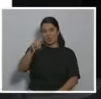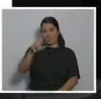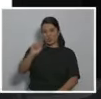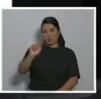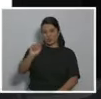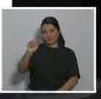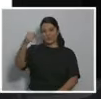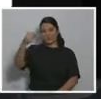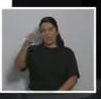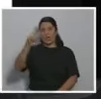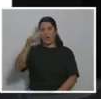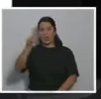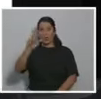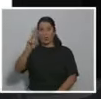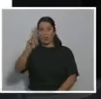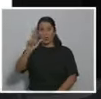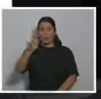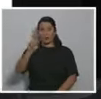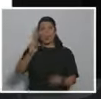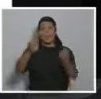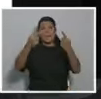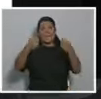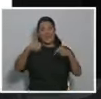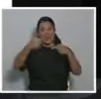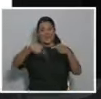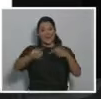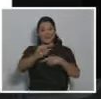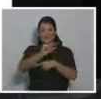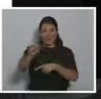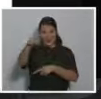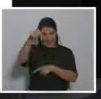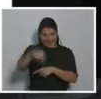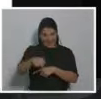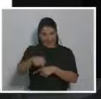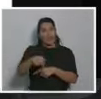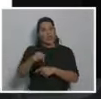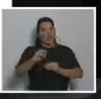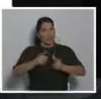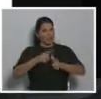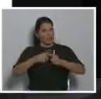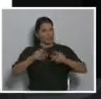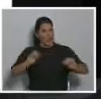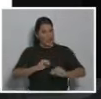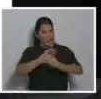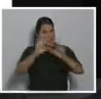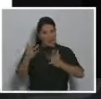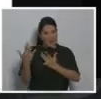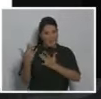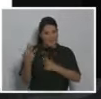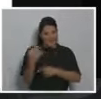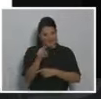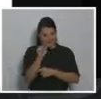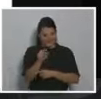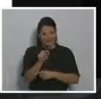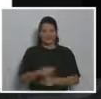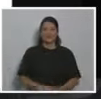Guzmán nos estará acompañando acá la próxima semana, así que por supuesto lo